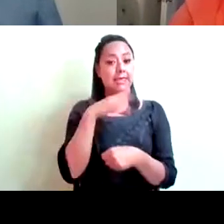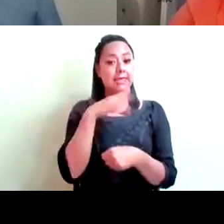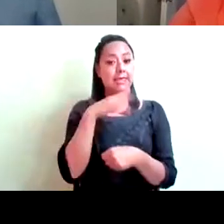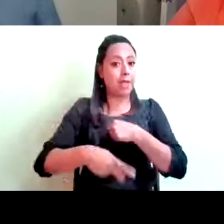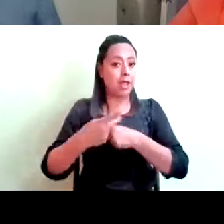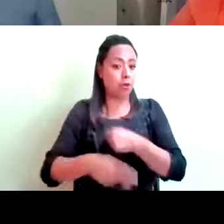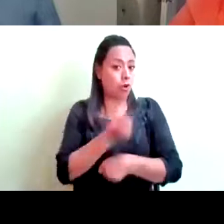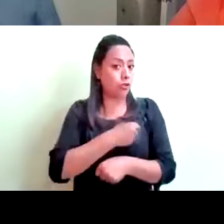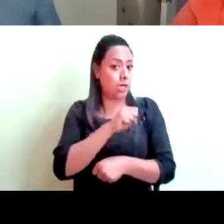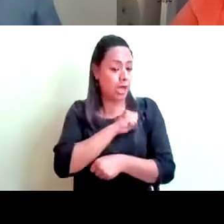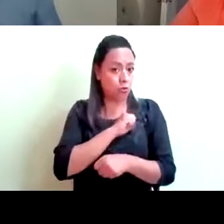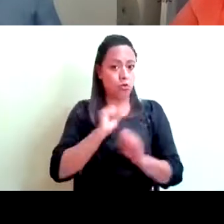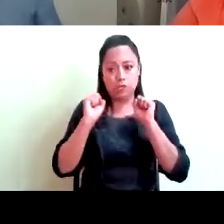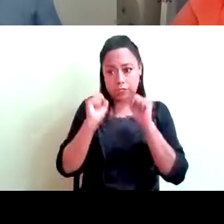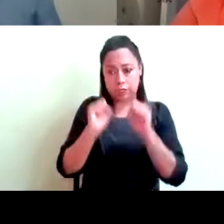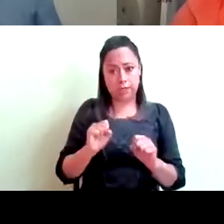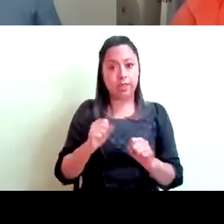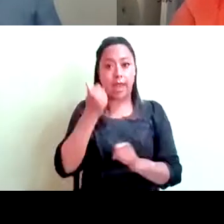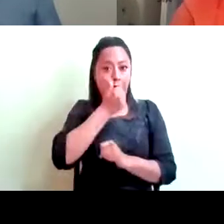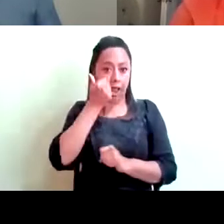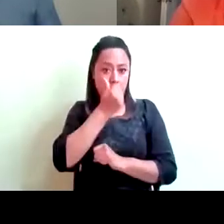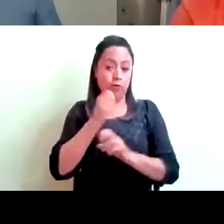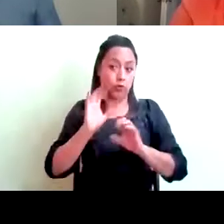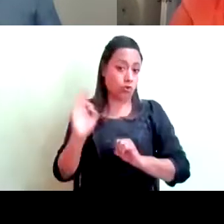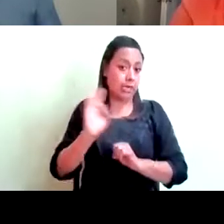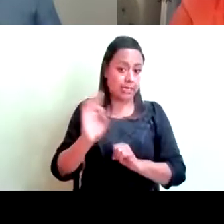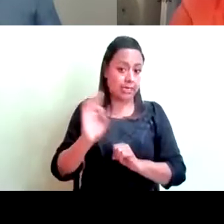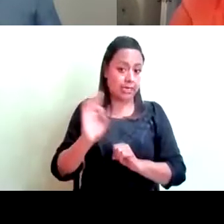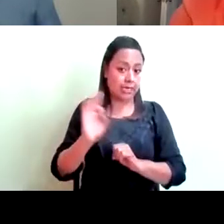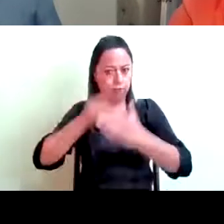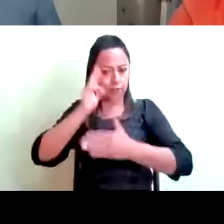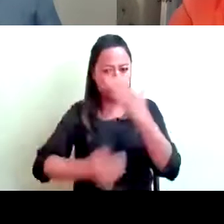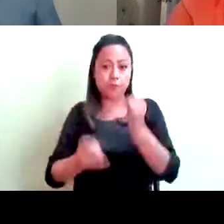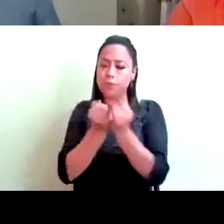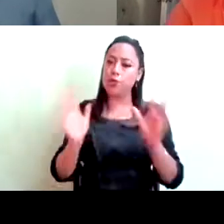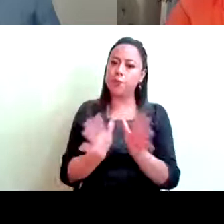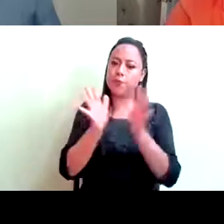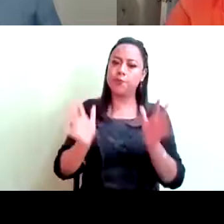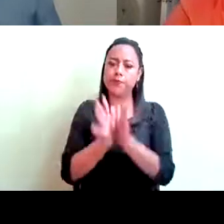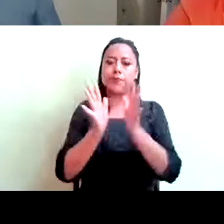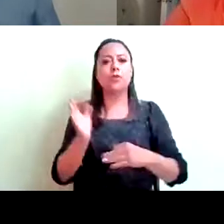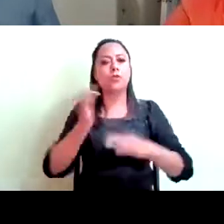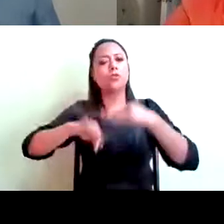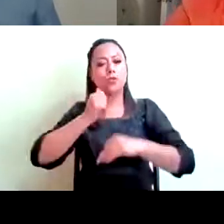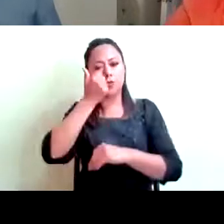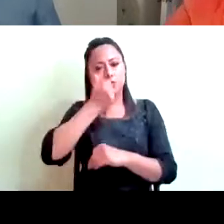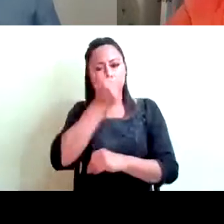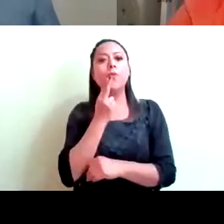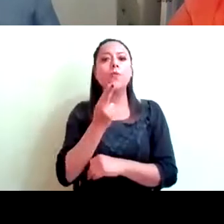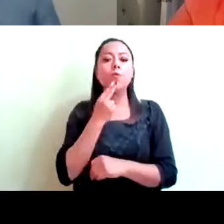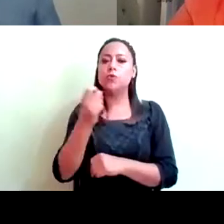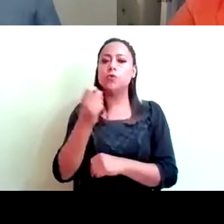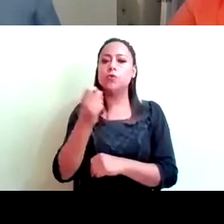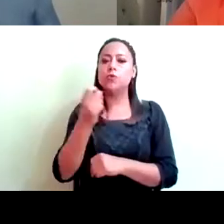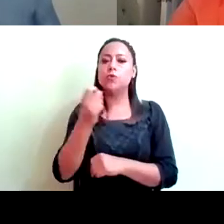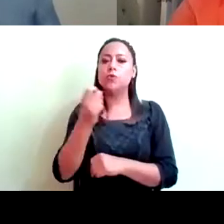su dignidad. También que promuevan en los educandos por cualquier medio el uso de medicamentos que contengan sustancias psicotrópicas o